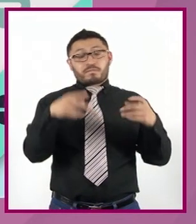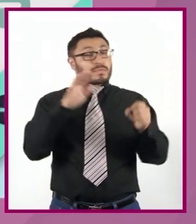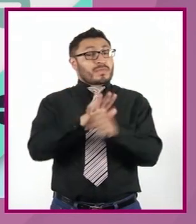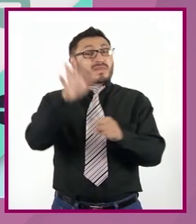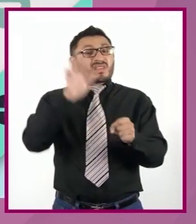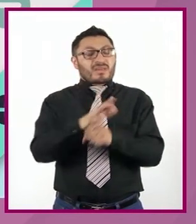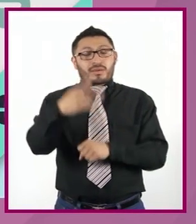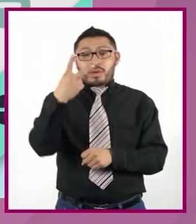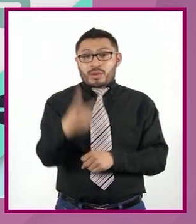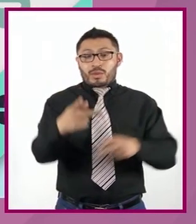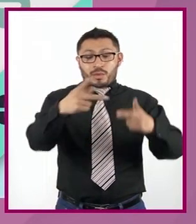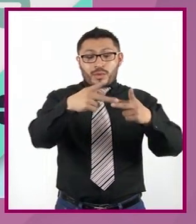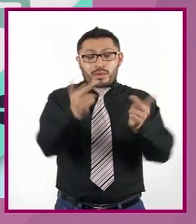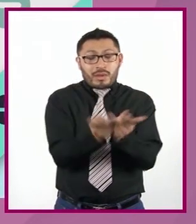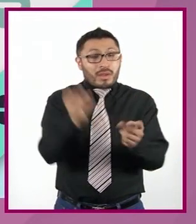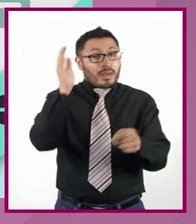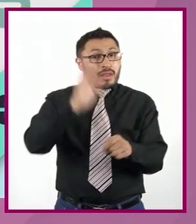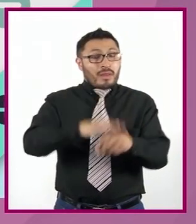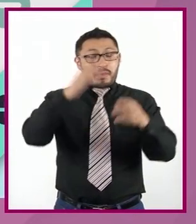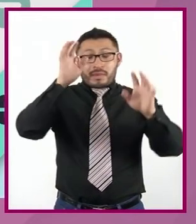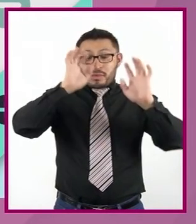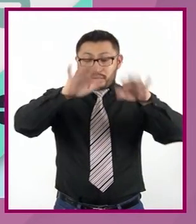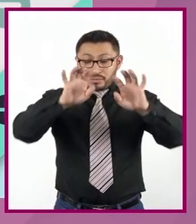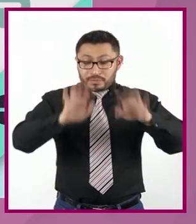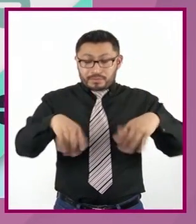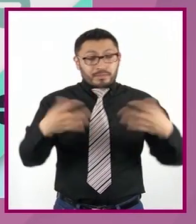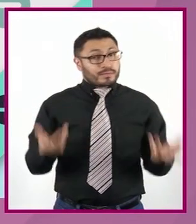los dos platillos que se van a patentar?